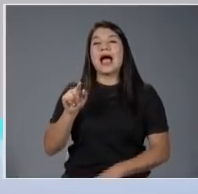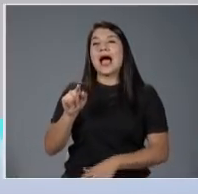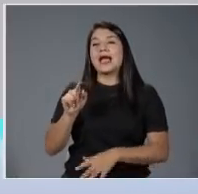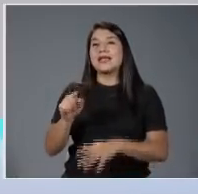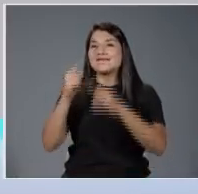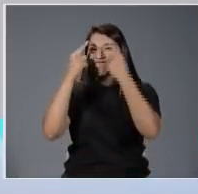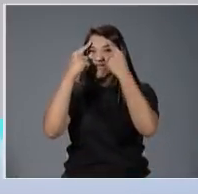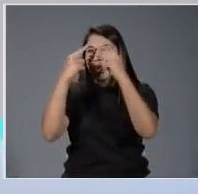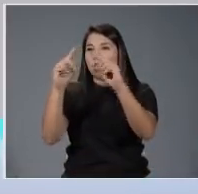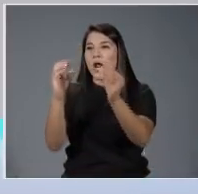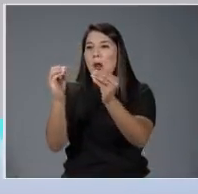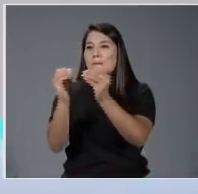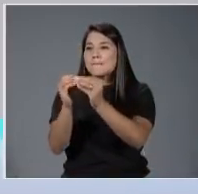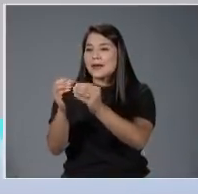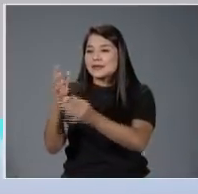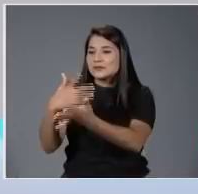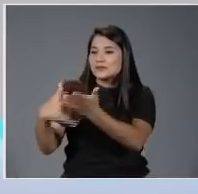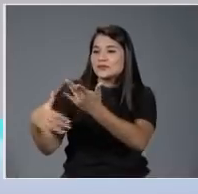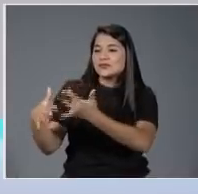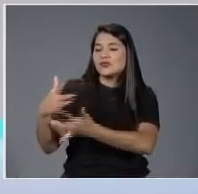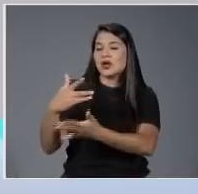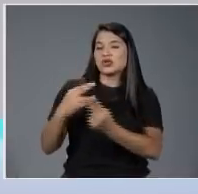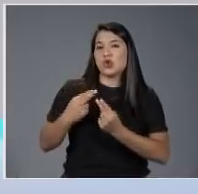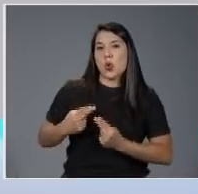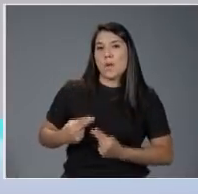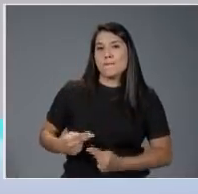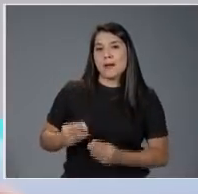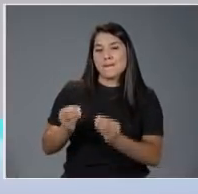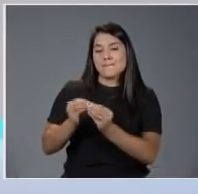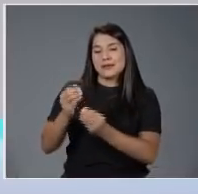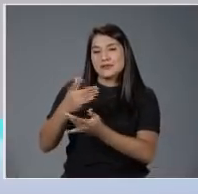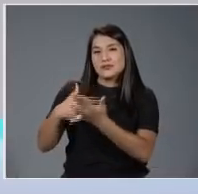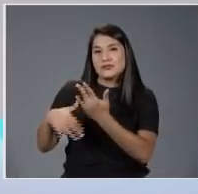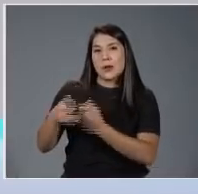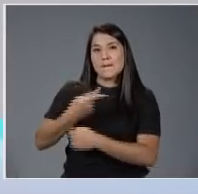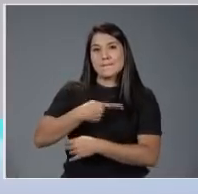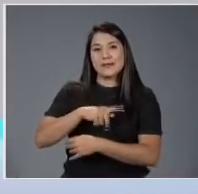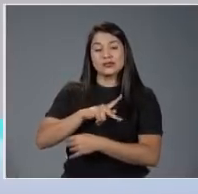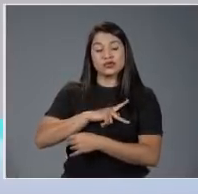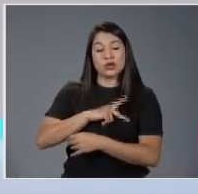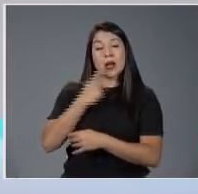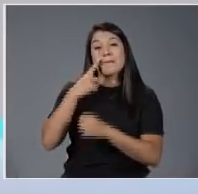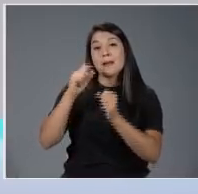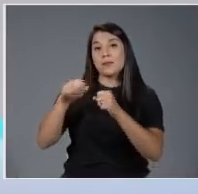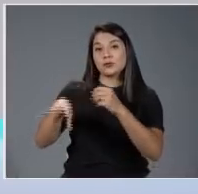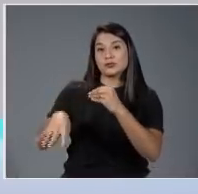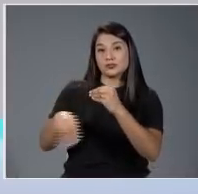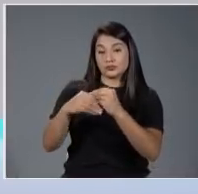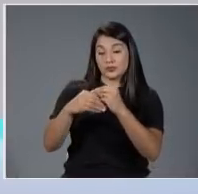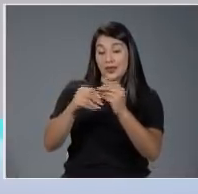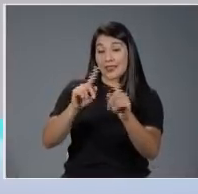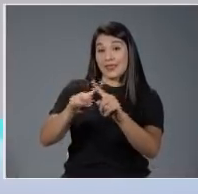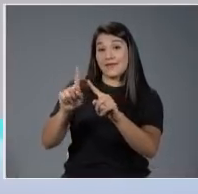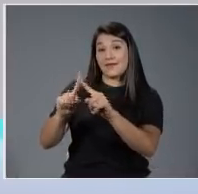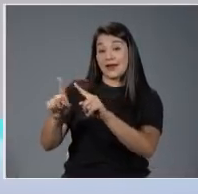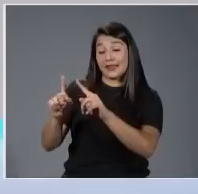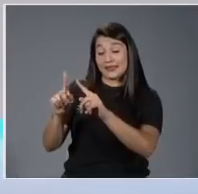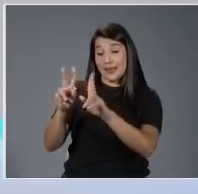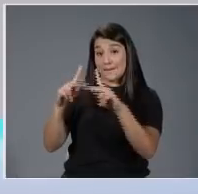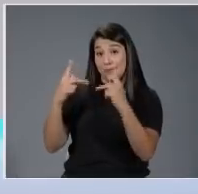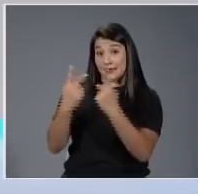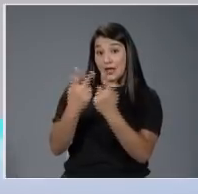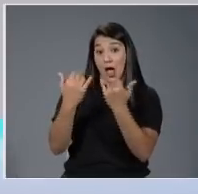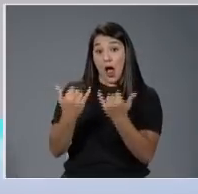digamos, relaciones humanas y personales para incorporar a algunos de esos sectores. La misma actual vicepresidenta